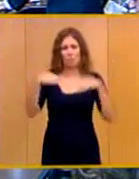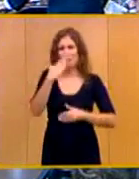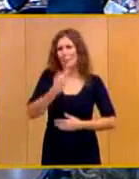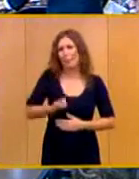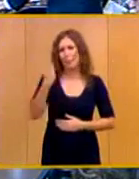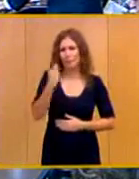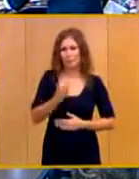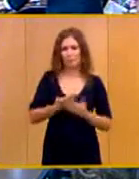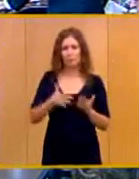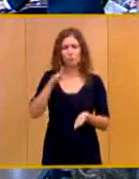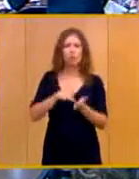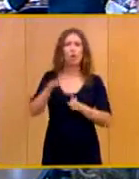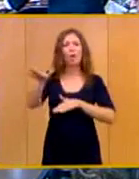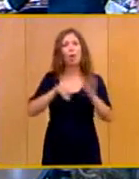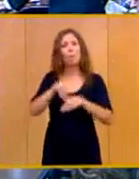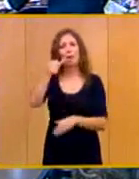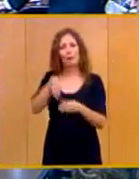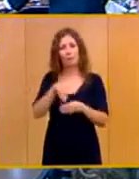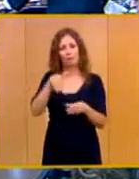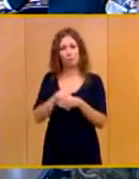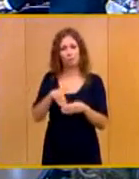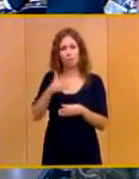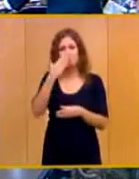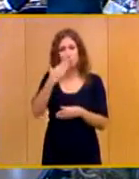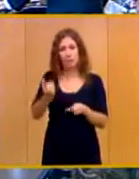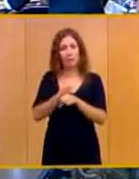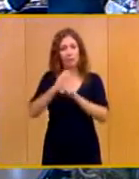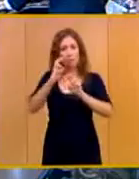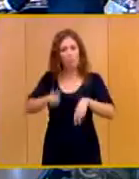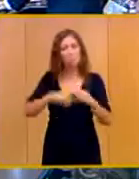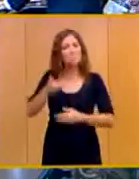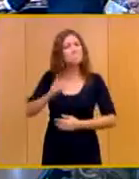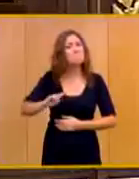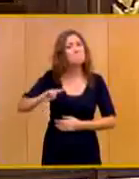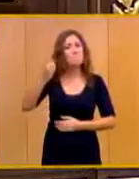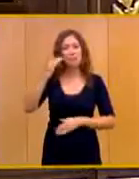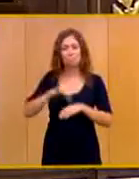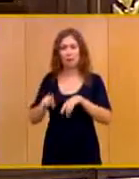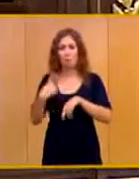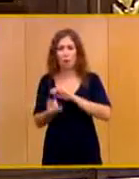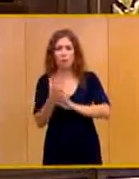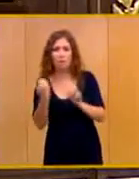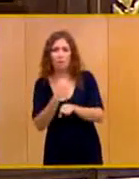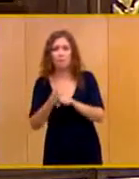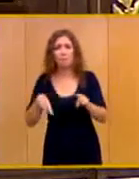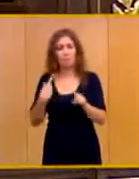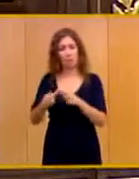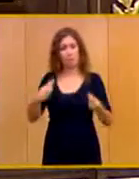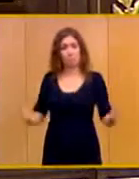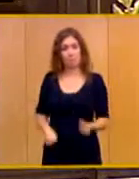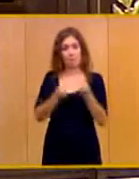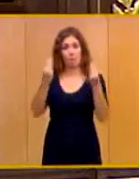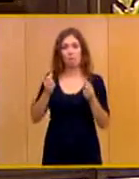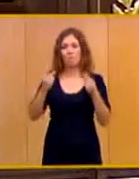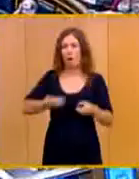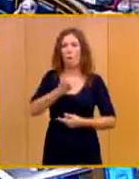convocaran elecciones cuando por delante tenemos que aprobar la reforma laboral de más calado para crear empleo y mejorar nuestro mercado laboral, dar oportunidades a los